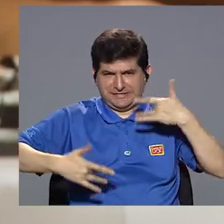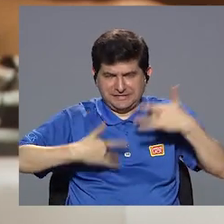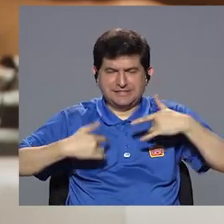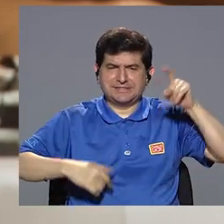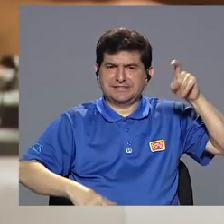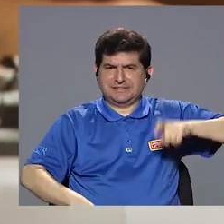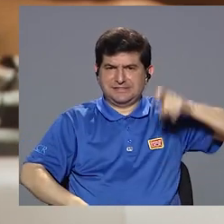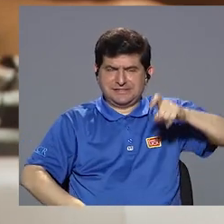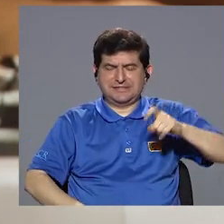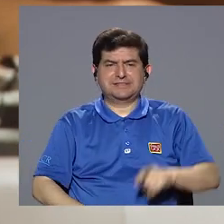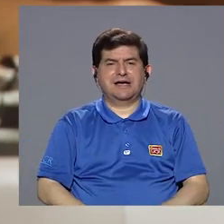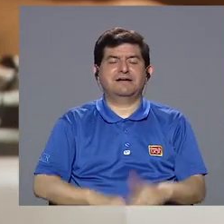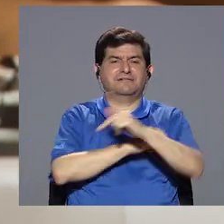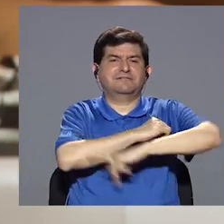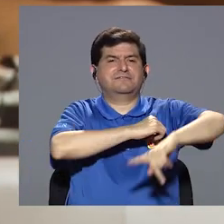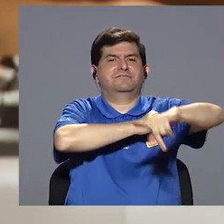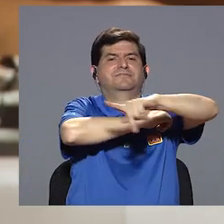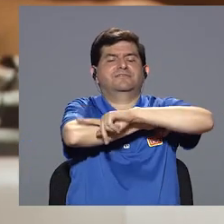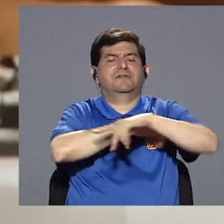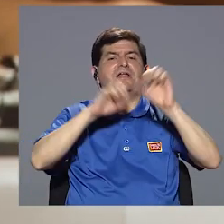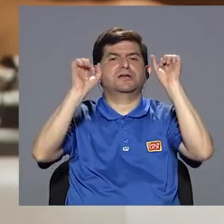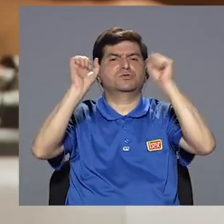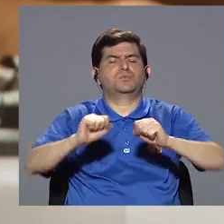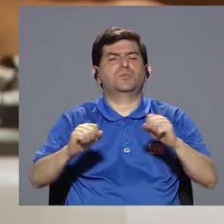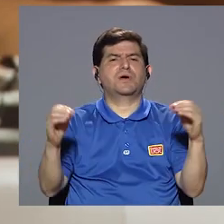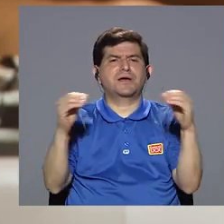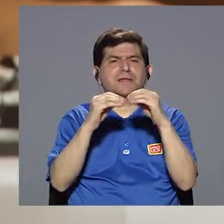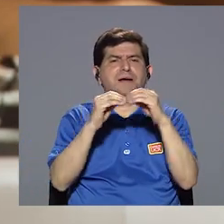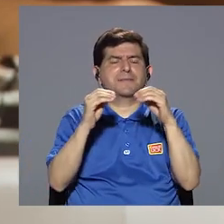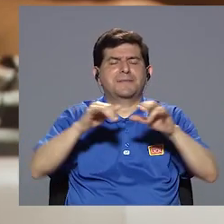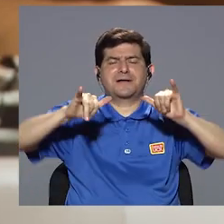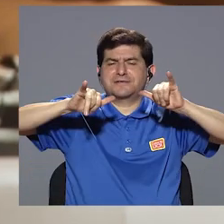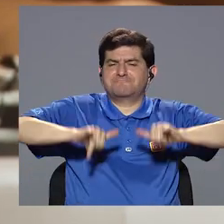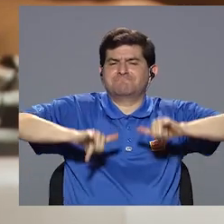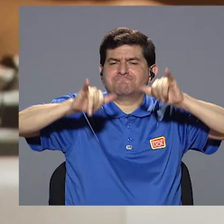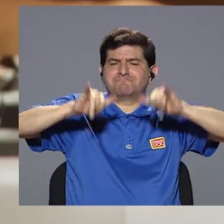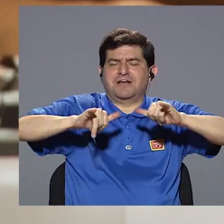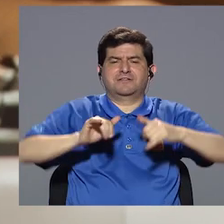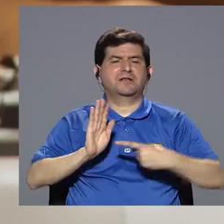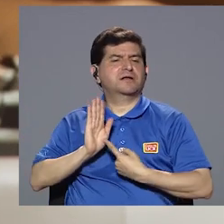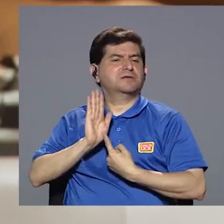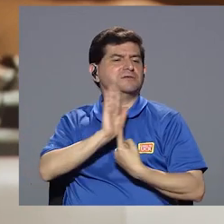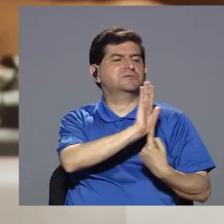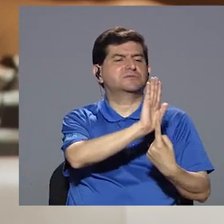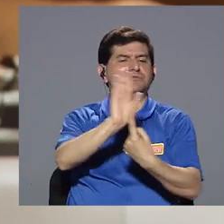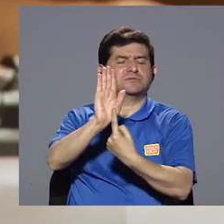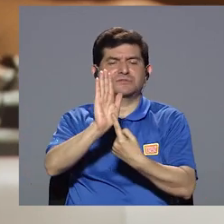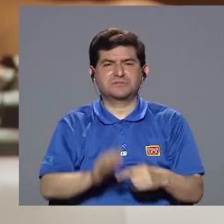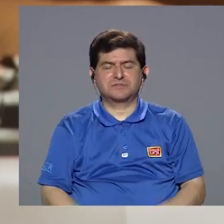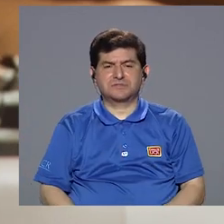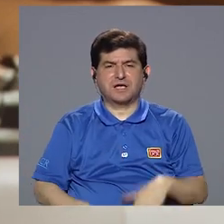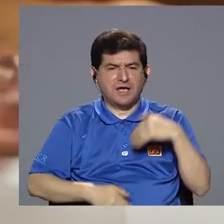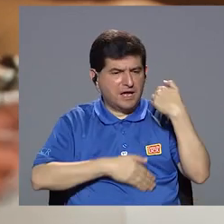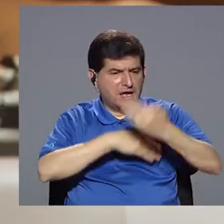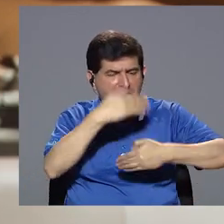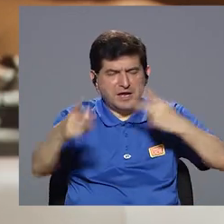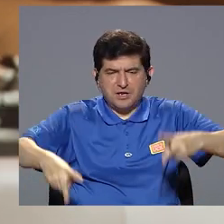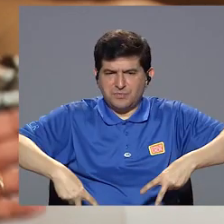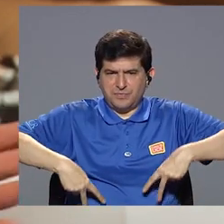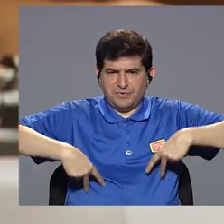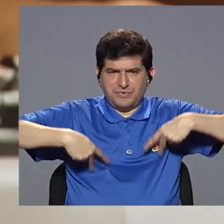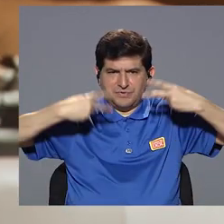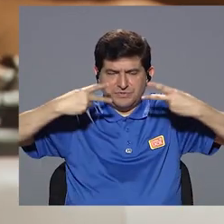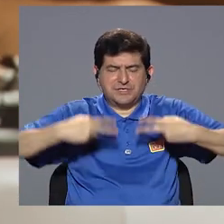sensible a las necesidades de nuestro país sea algo mucho más presente el discurrir